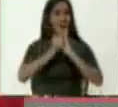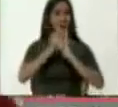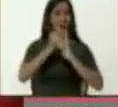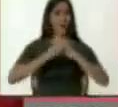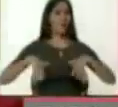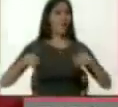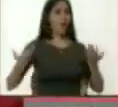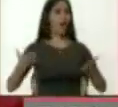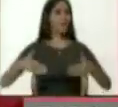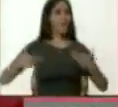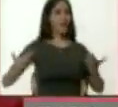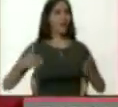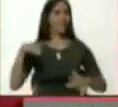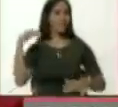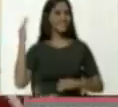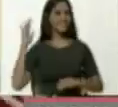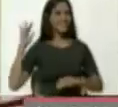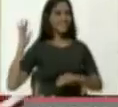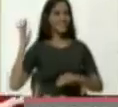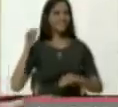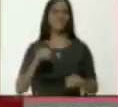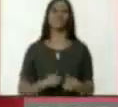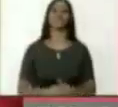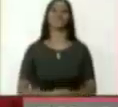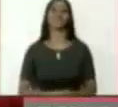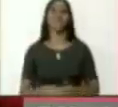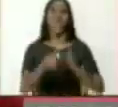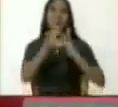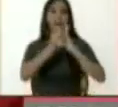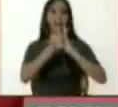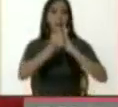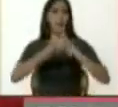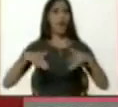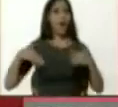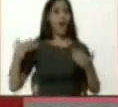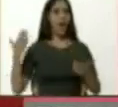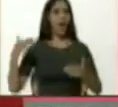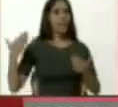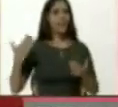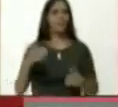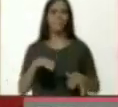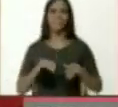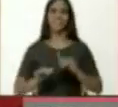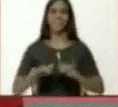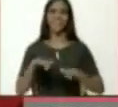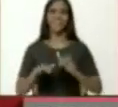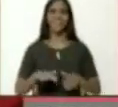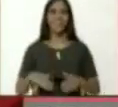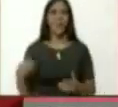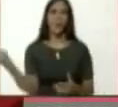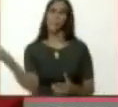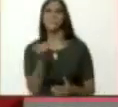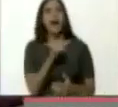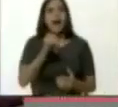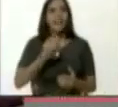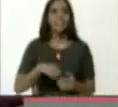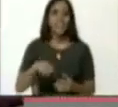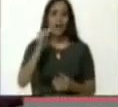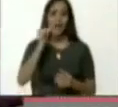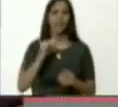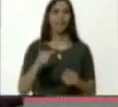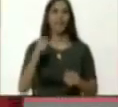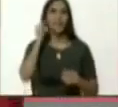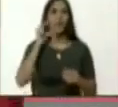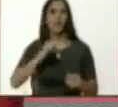¡Ay! Jennifer López. ¿No? ¿Y el anillo para cuándo? ¡Mátame, aguardiente, que las mujeres no han podido!